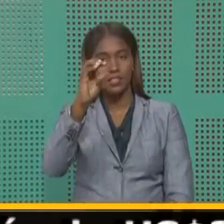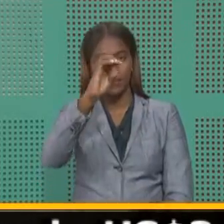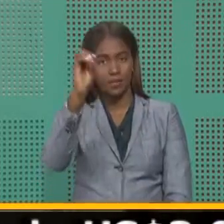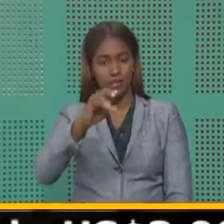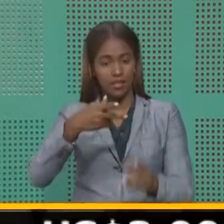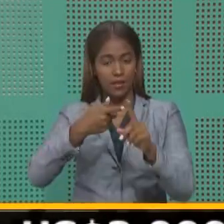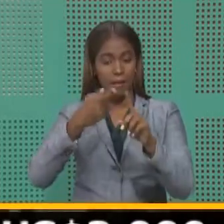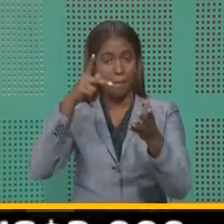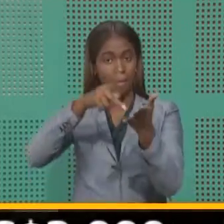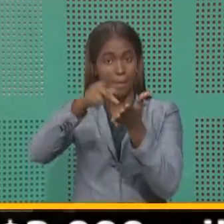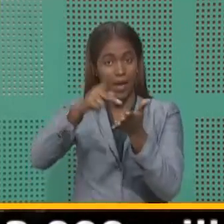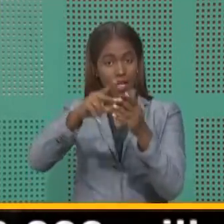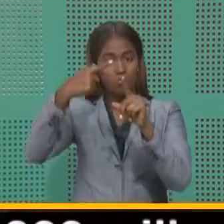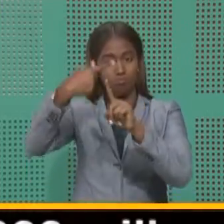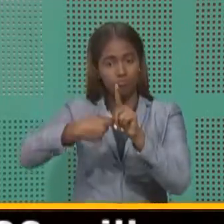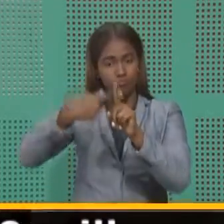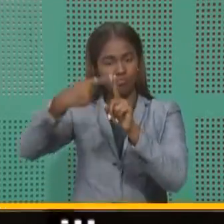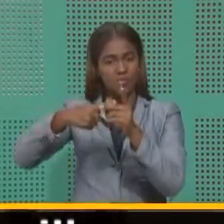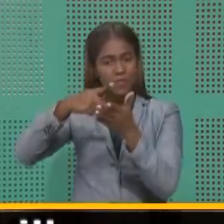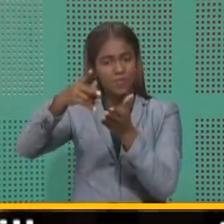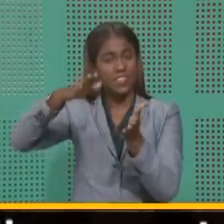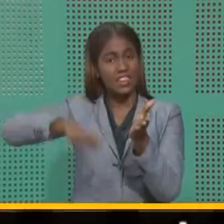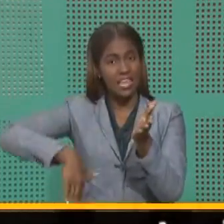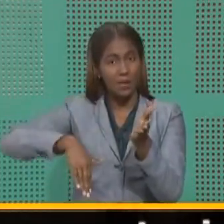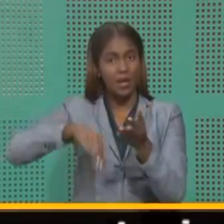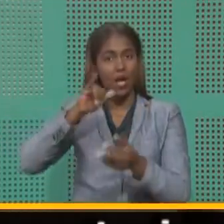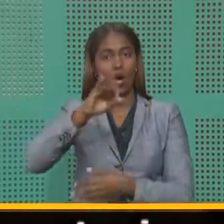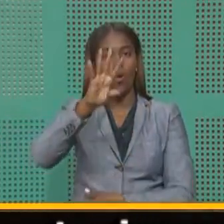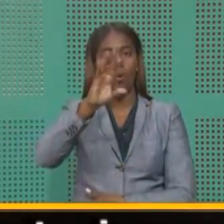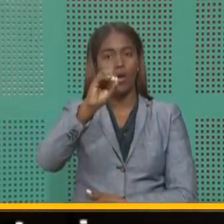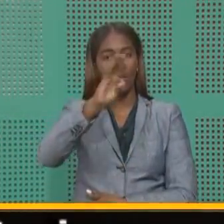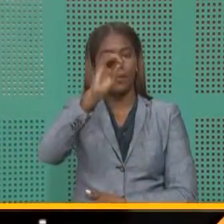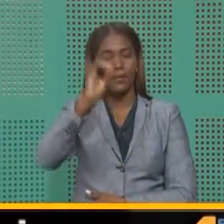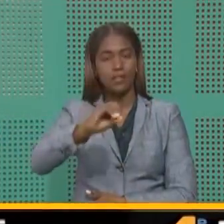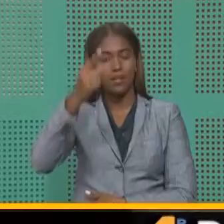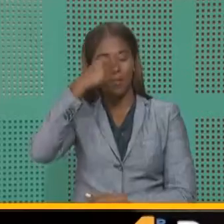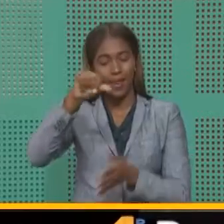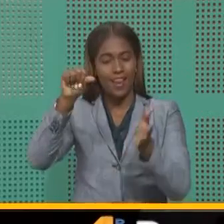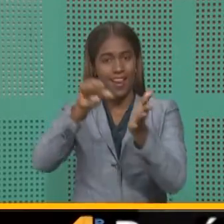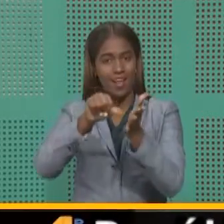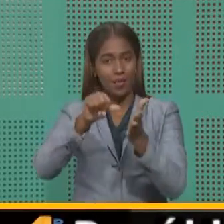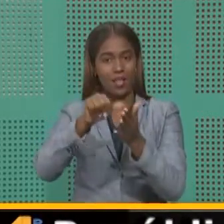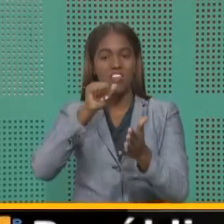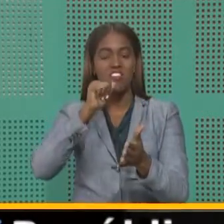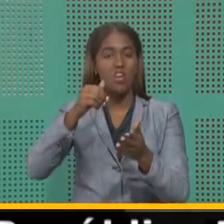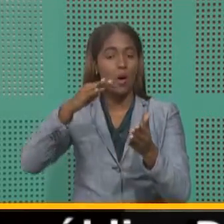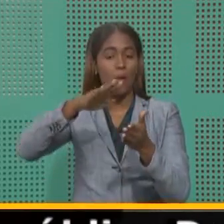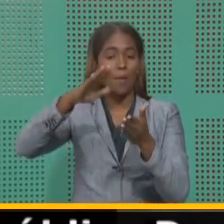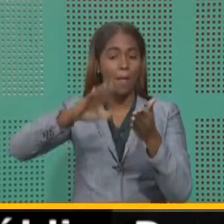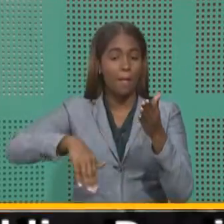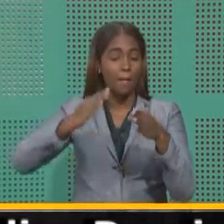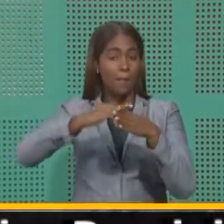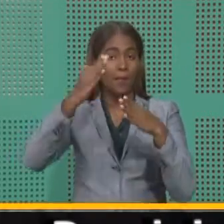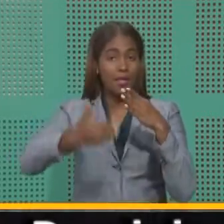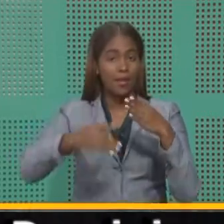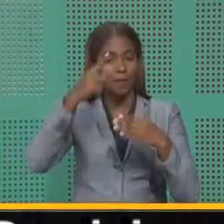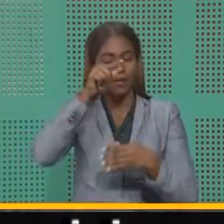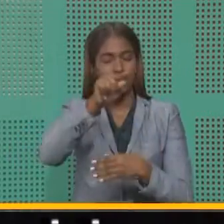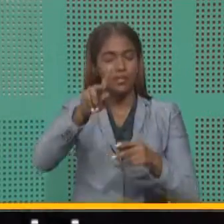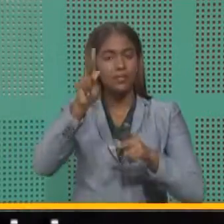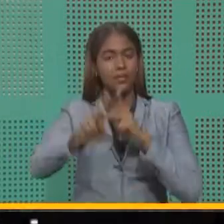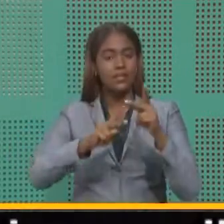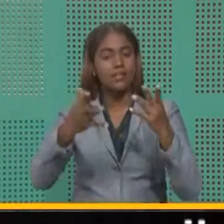en el pago de las cuotas atrasadas y un 40% para el capital no vencido para aquellas personas